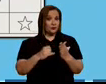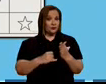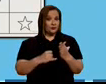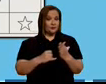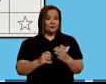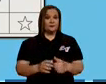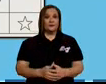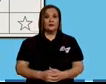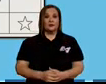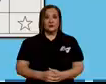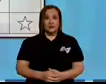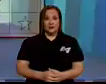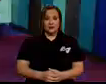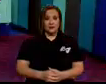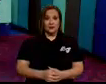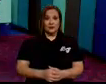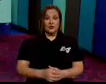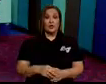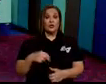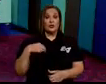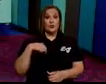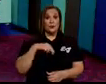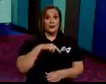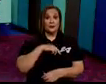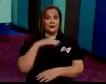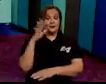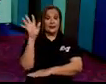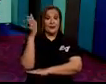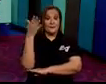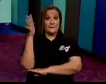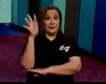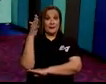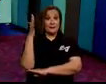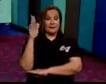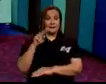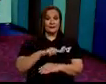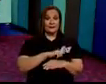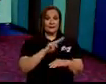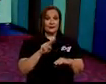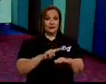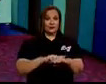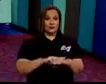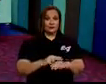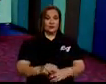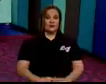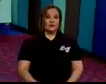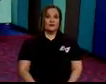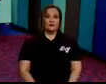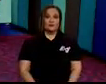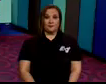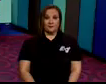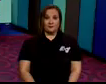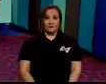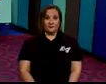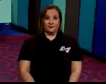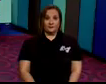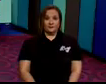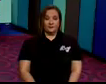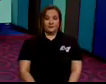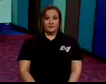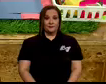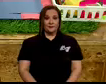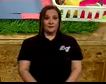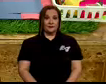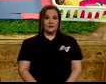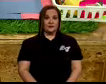nosotros como país, que es nuestra bandera nacional. Así que vamos a dar inicio. Muy bien, aquí ya te tengo un ejemplo,